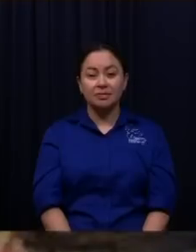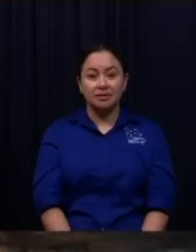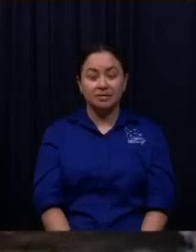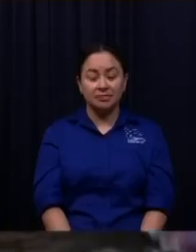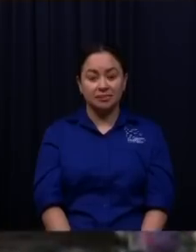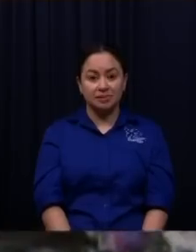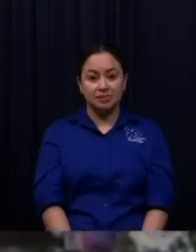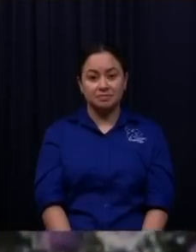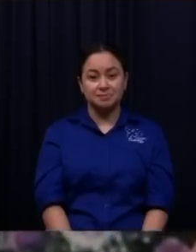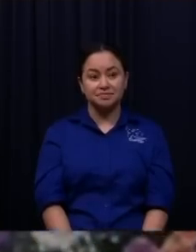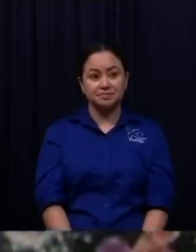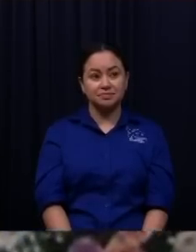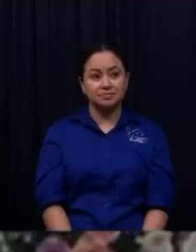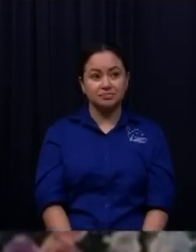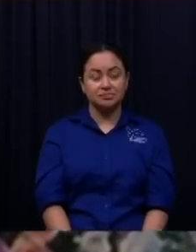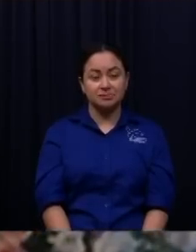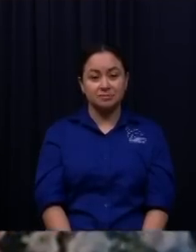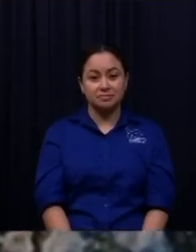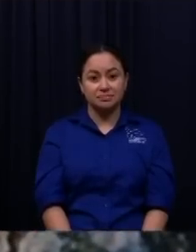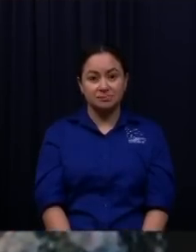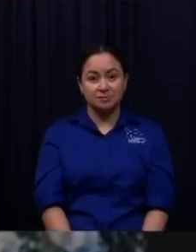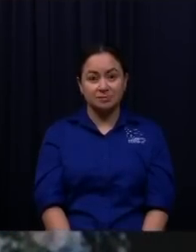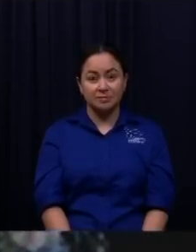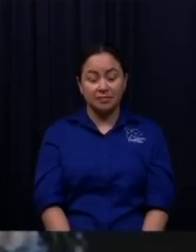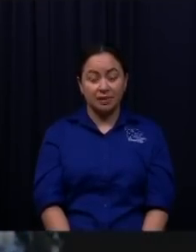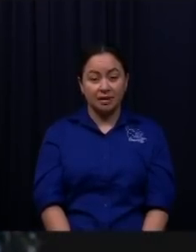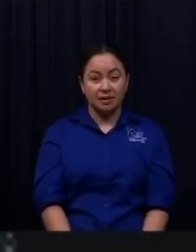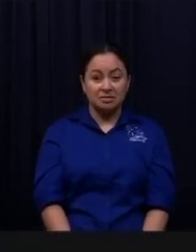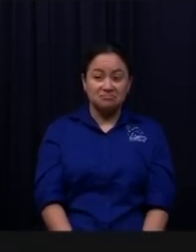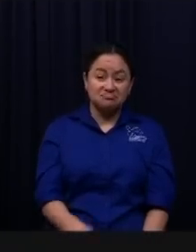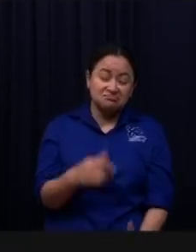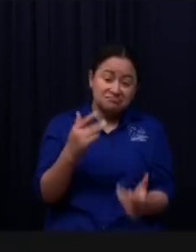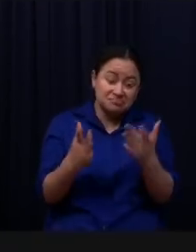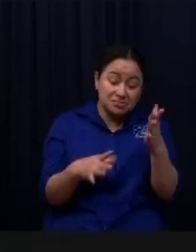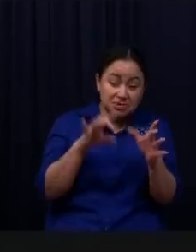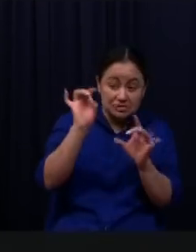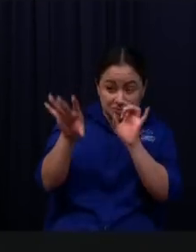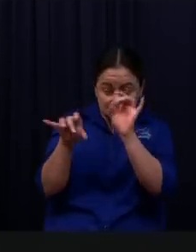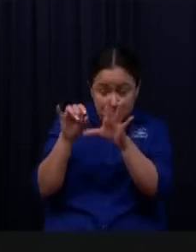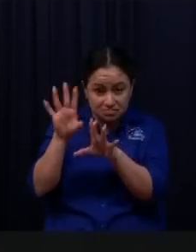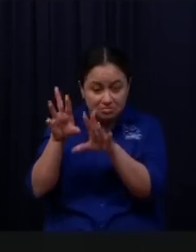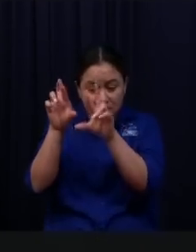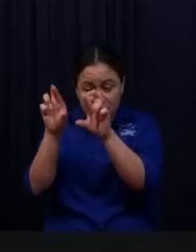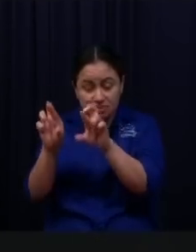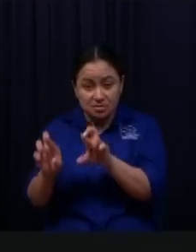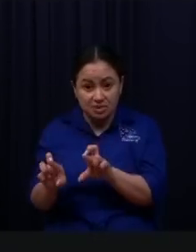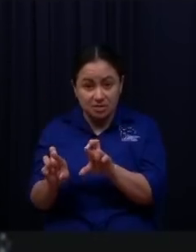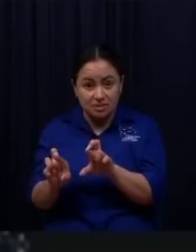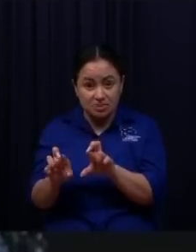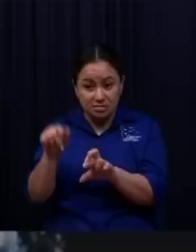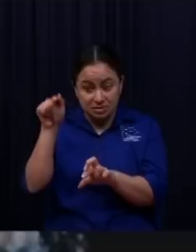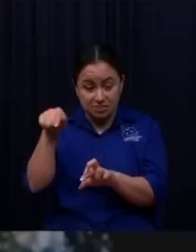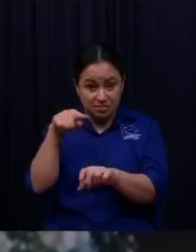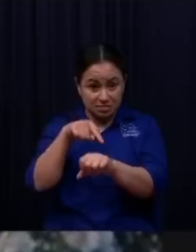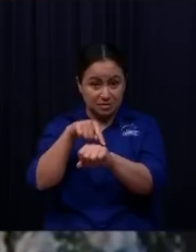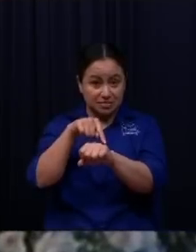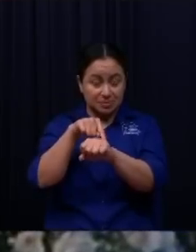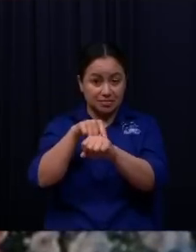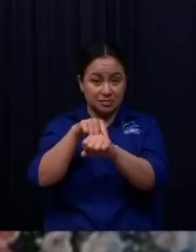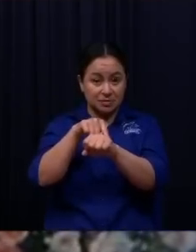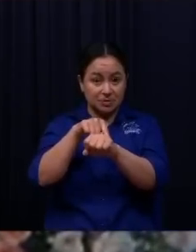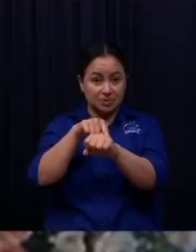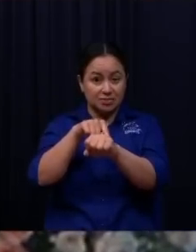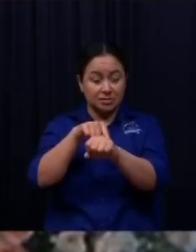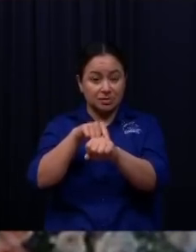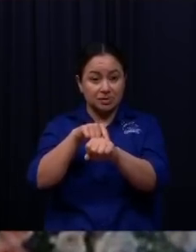los judaizantes, ¿verdad? Porque habían judaizantes en ese tiempo como los hay ahora. Y entonces lo que